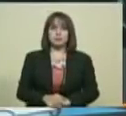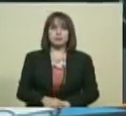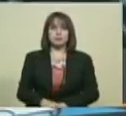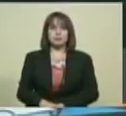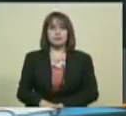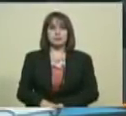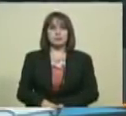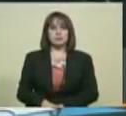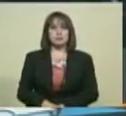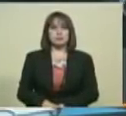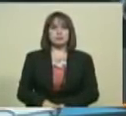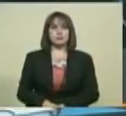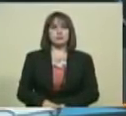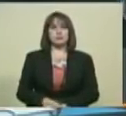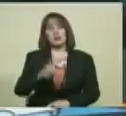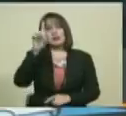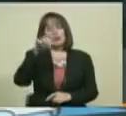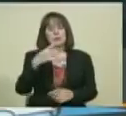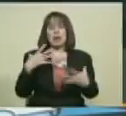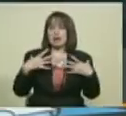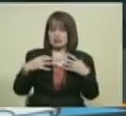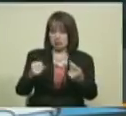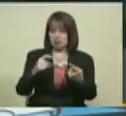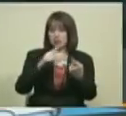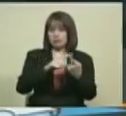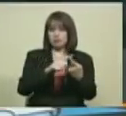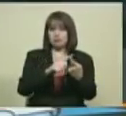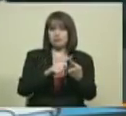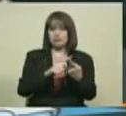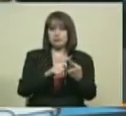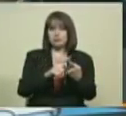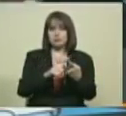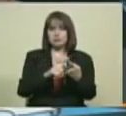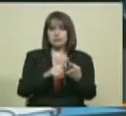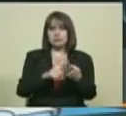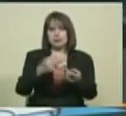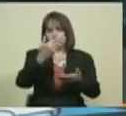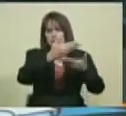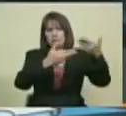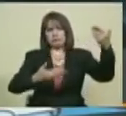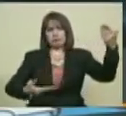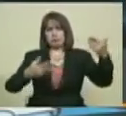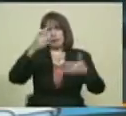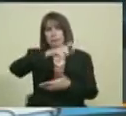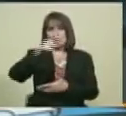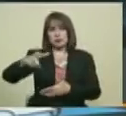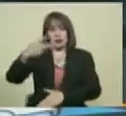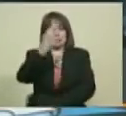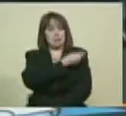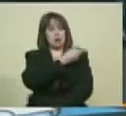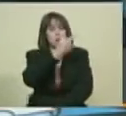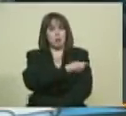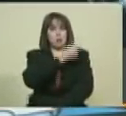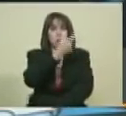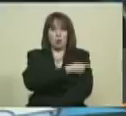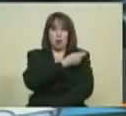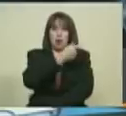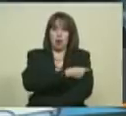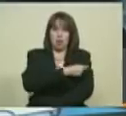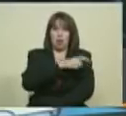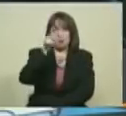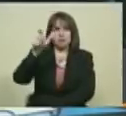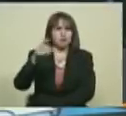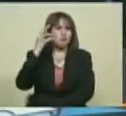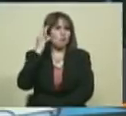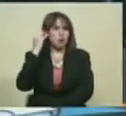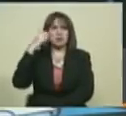Luego también en el tema de salud. Aquí está la cantidad de vacunados. La canciller Holguín también se fue, pero ella decía que era